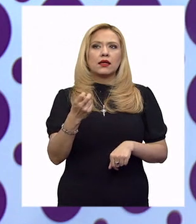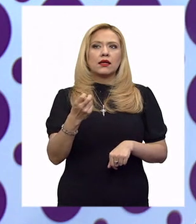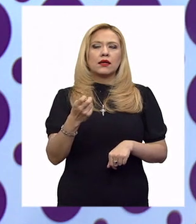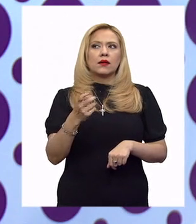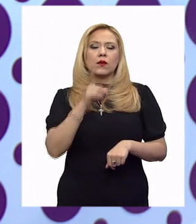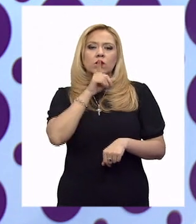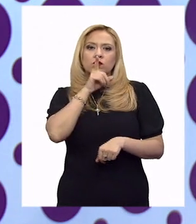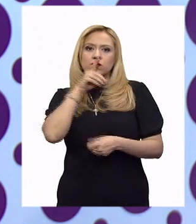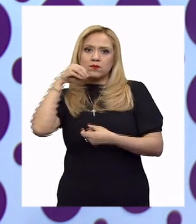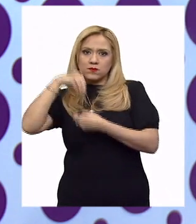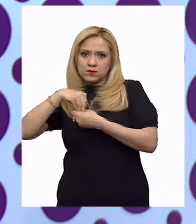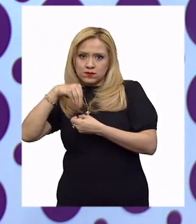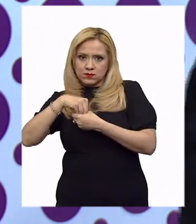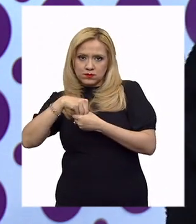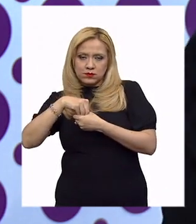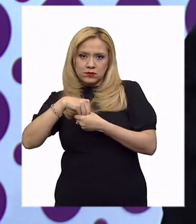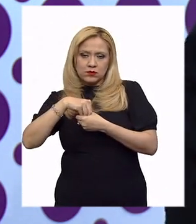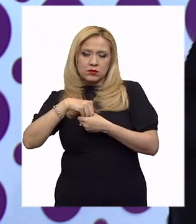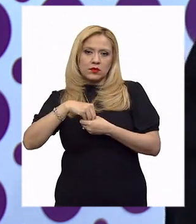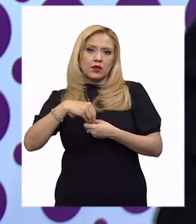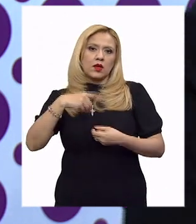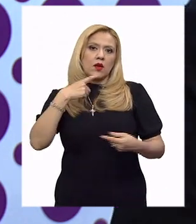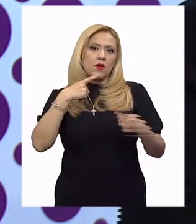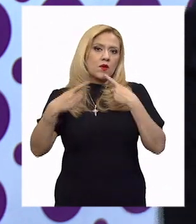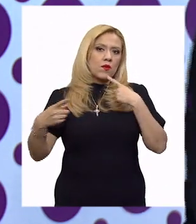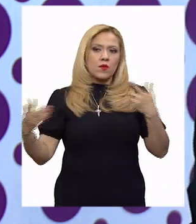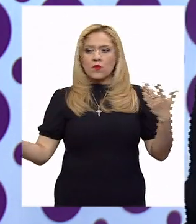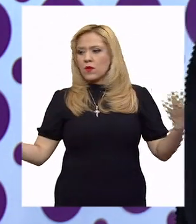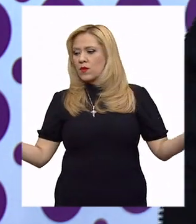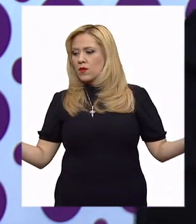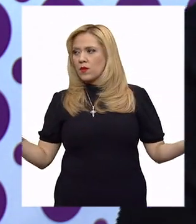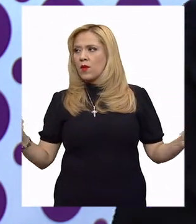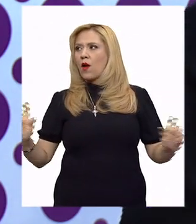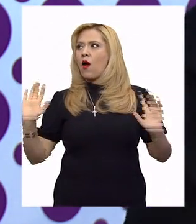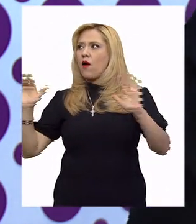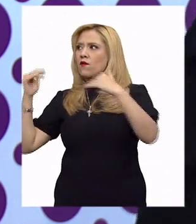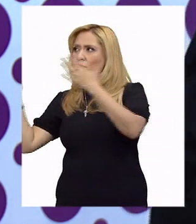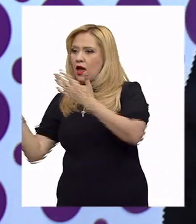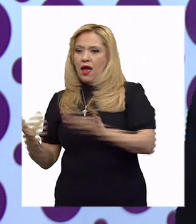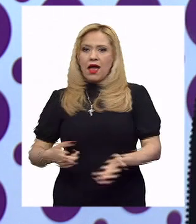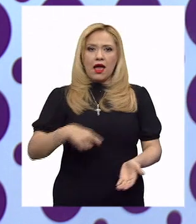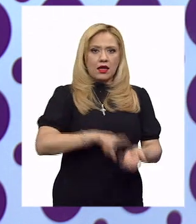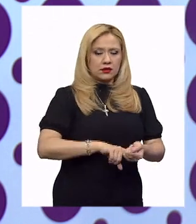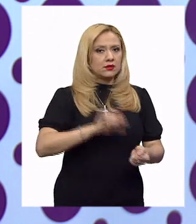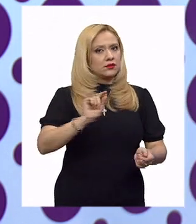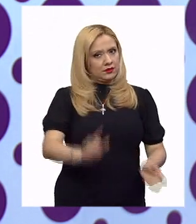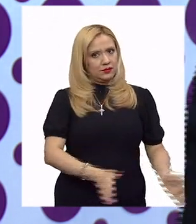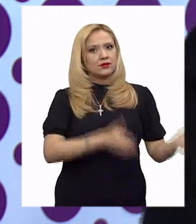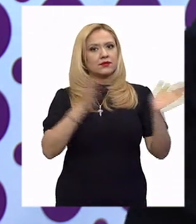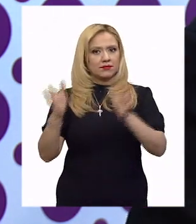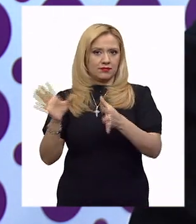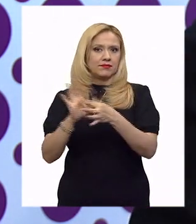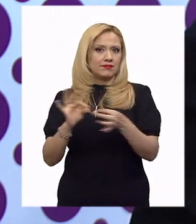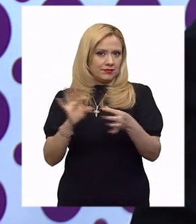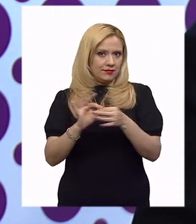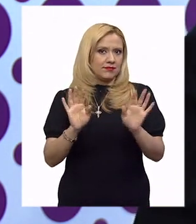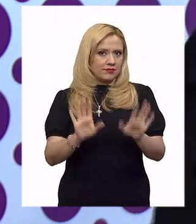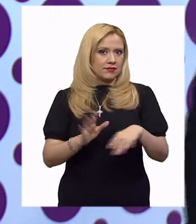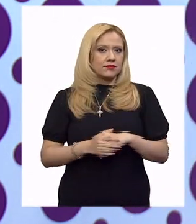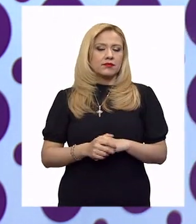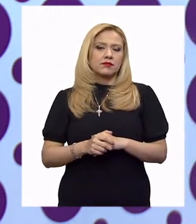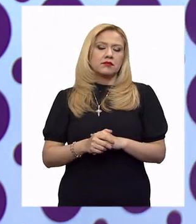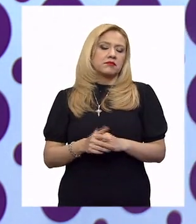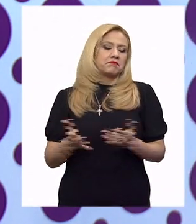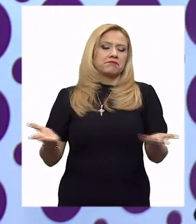anónimo, por lo tanto, para mí la discusión entre alertadores internos y externos, que vamos ahora al otro bloque para hacerla, no